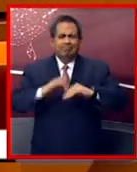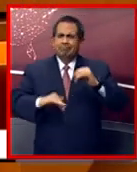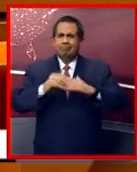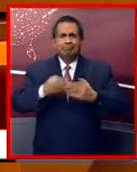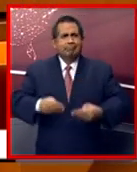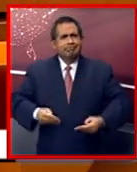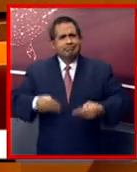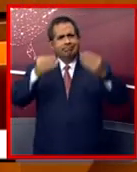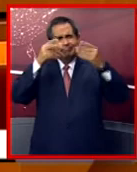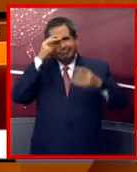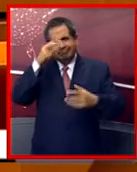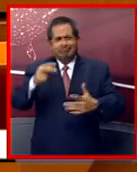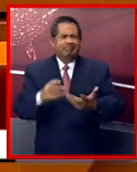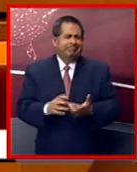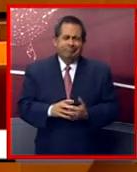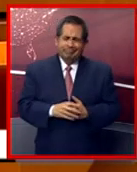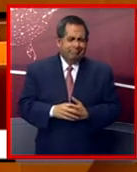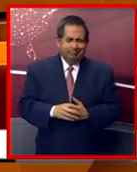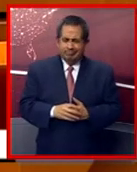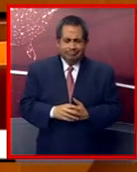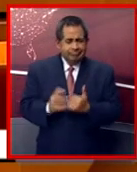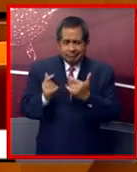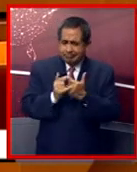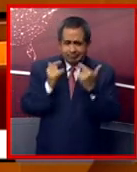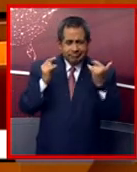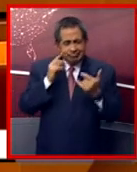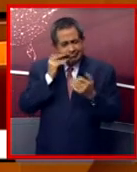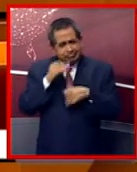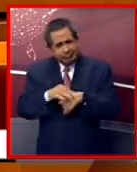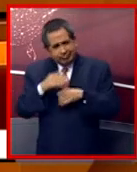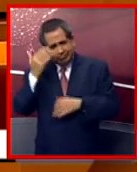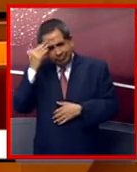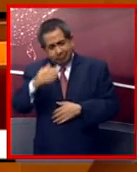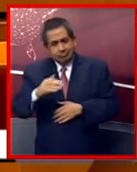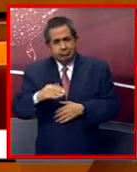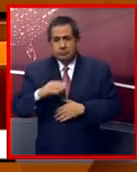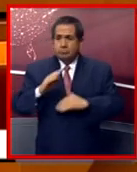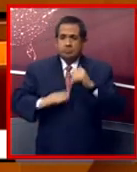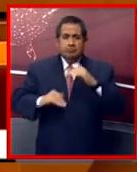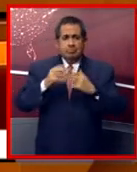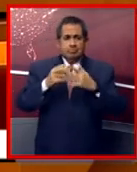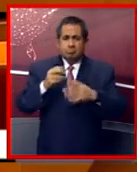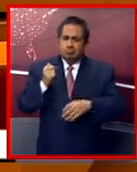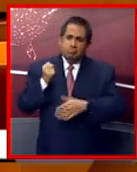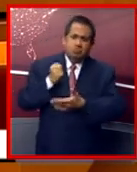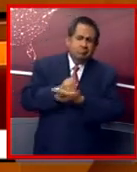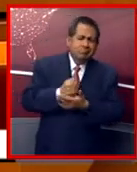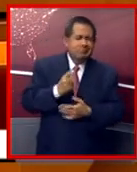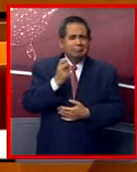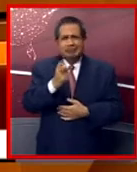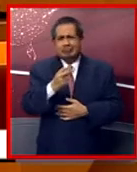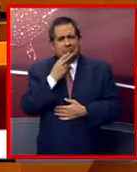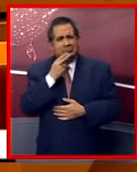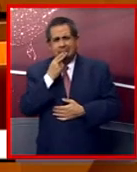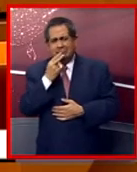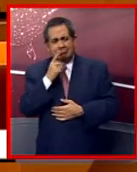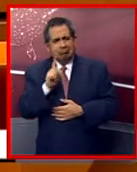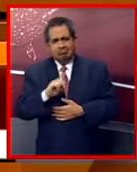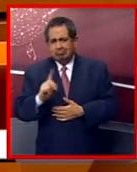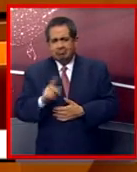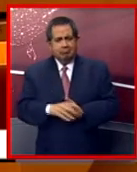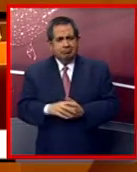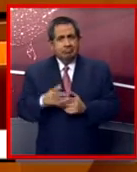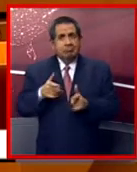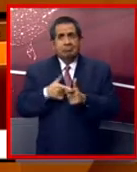México y Estados Unidos, la historia nos ha mostrado que las soluciones forzadas no son sustentables y que